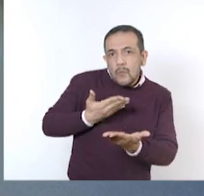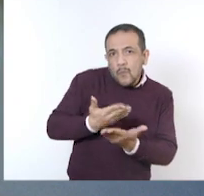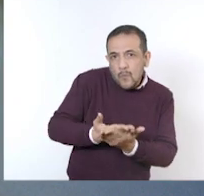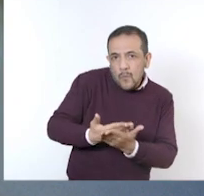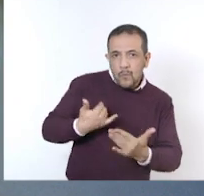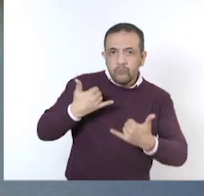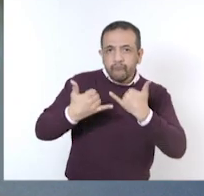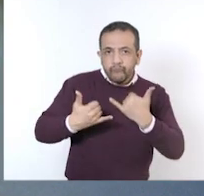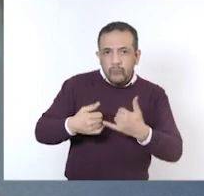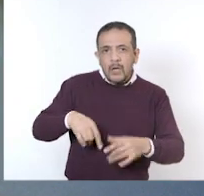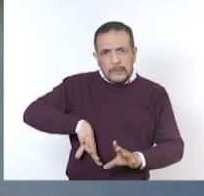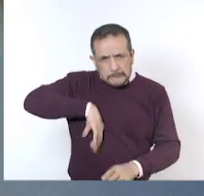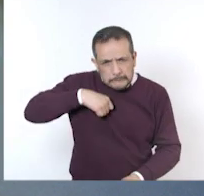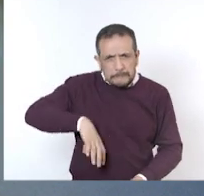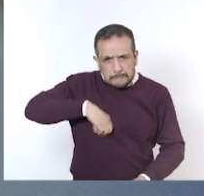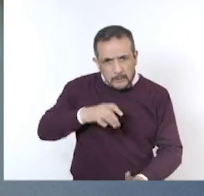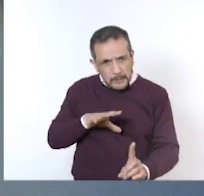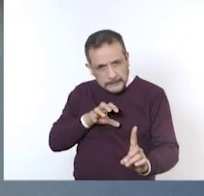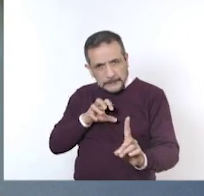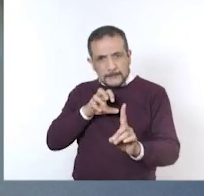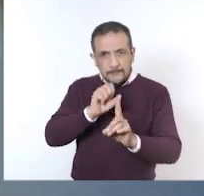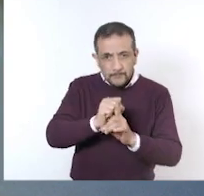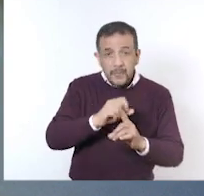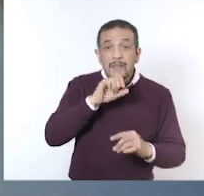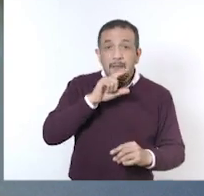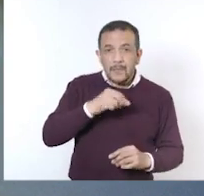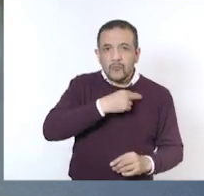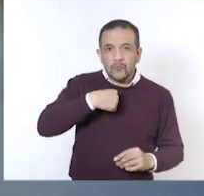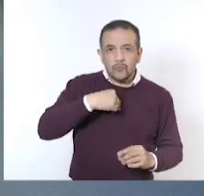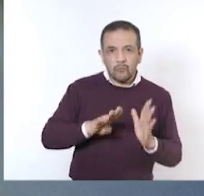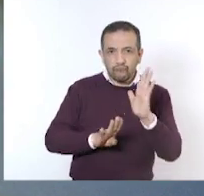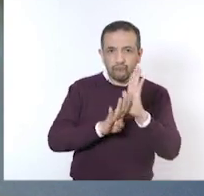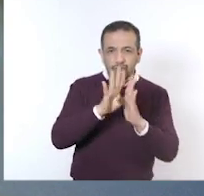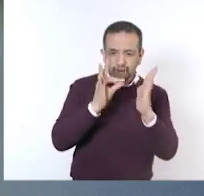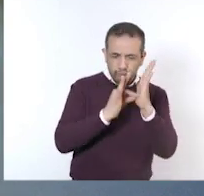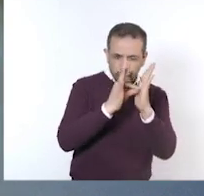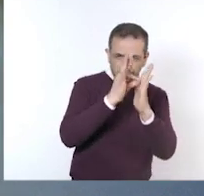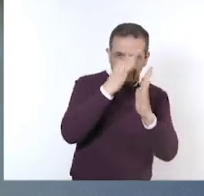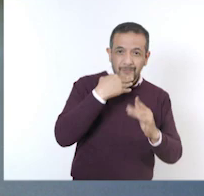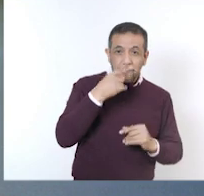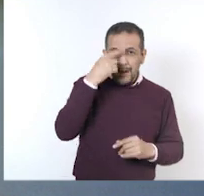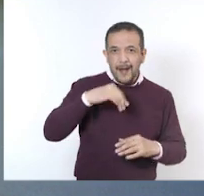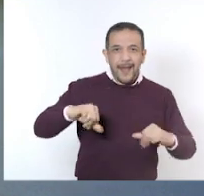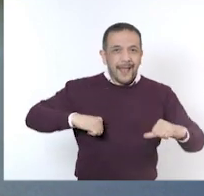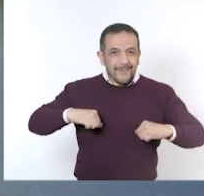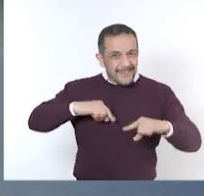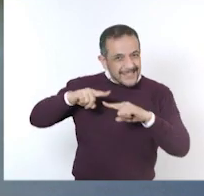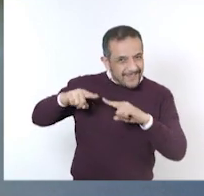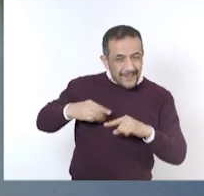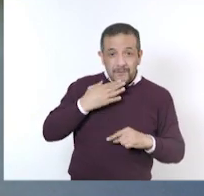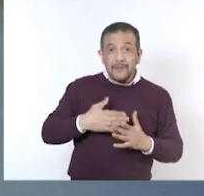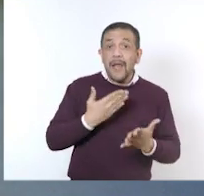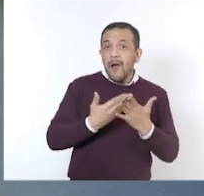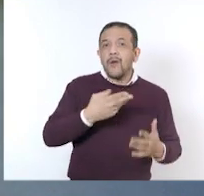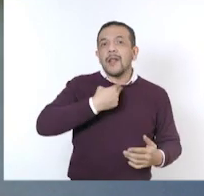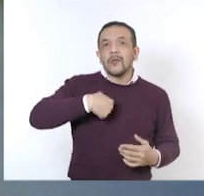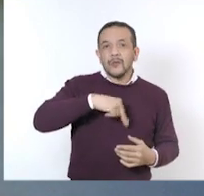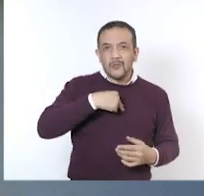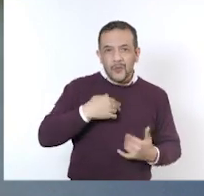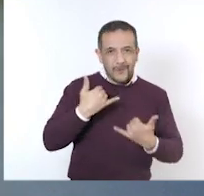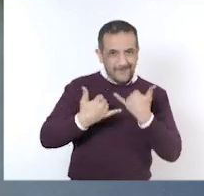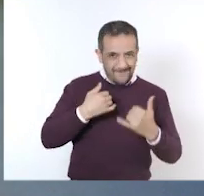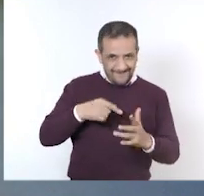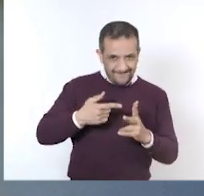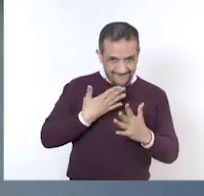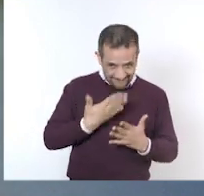de proponer, de superar retos, hacer puntos y muchas, muchas actividades. Muy bien, pues entonces vamos a